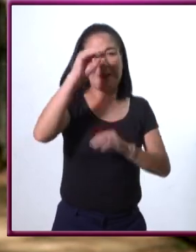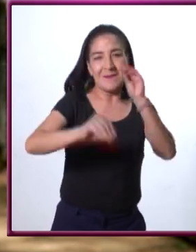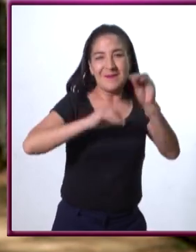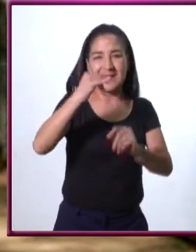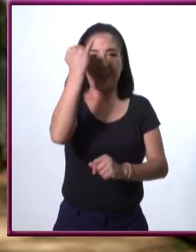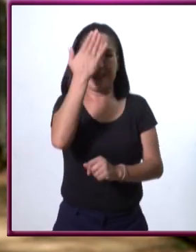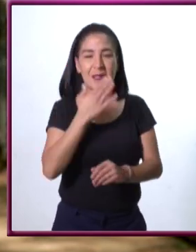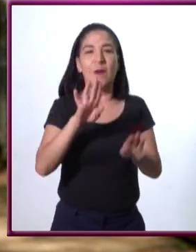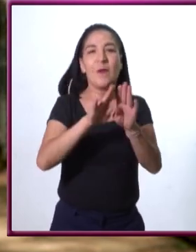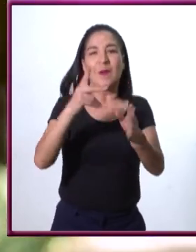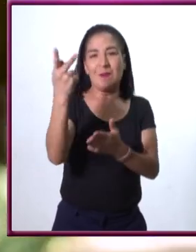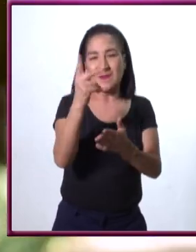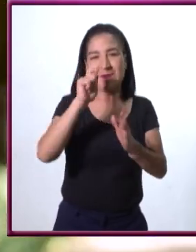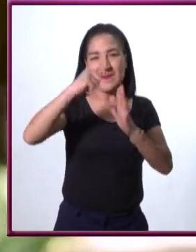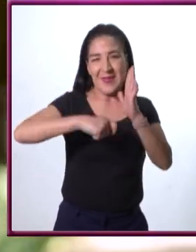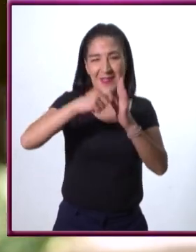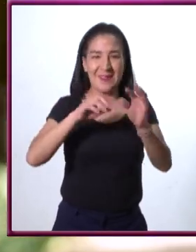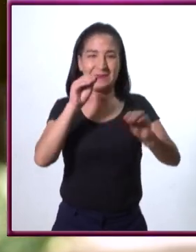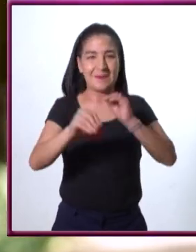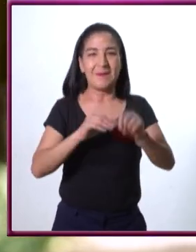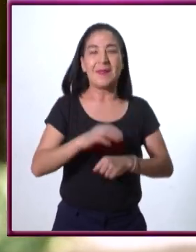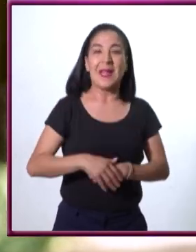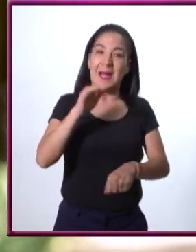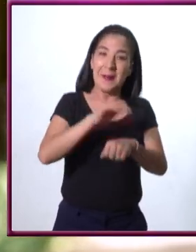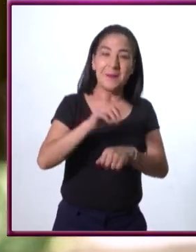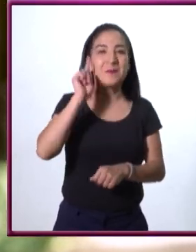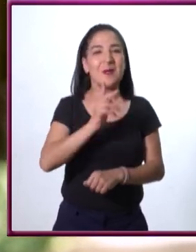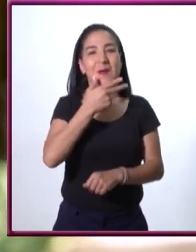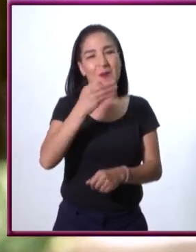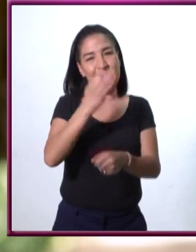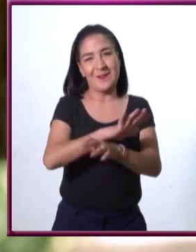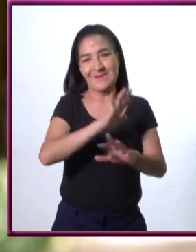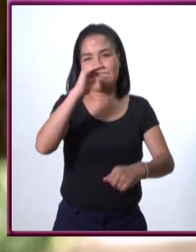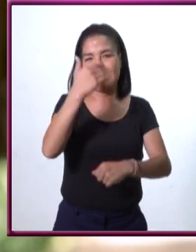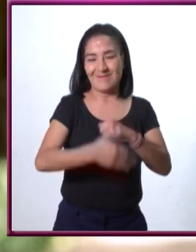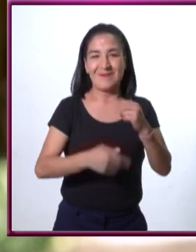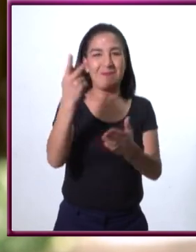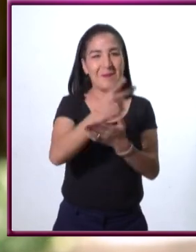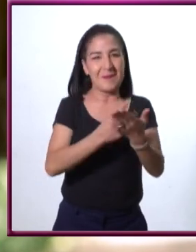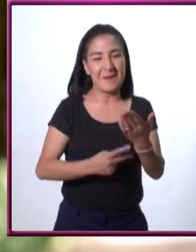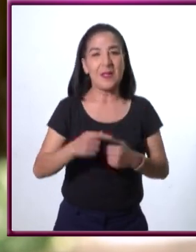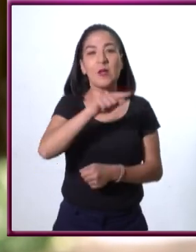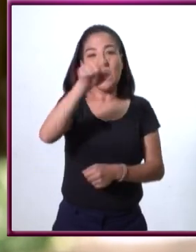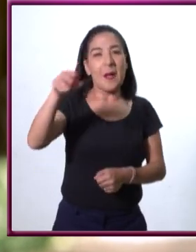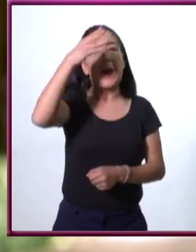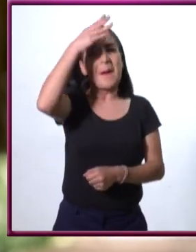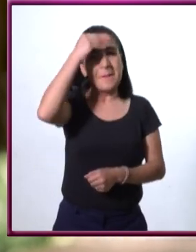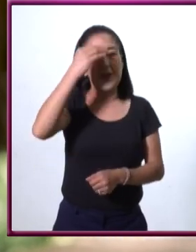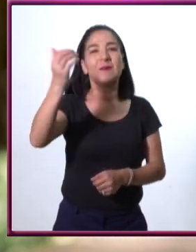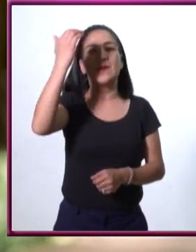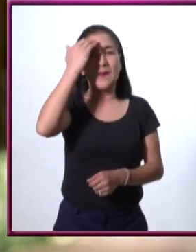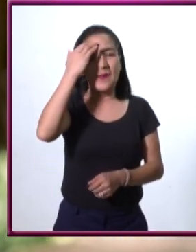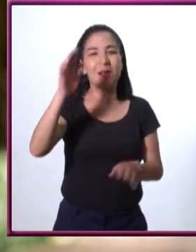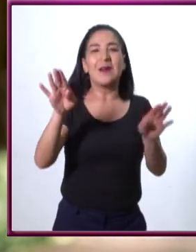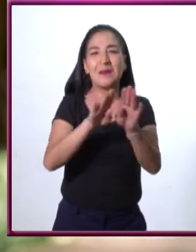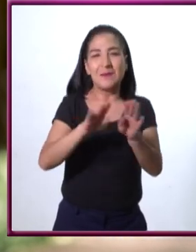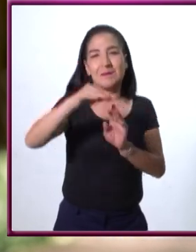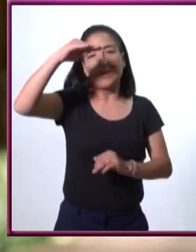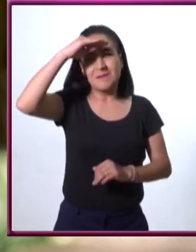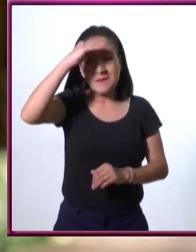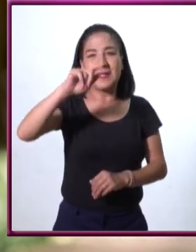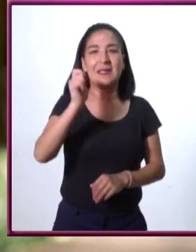de muchas veces estar concentrados en los errores que cometemos solamente, sino cómo puedo corregirlos, qué planes de acción puedo